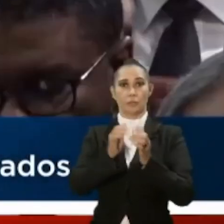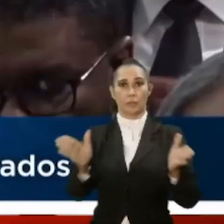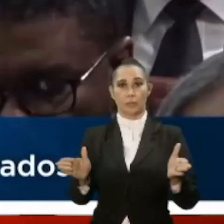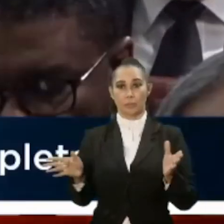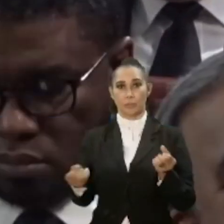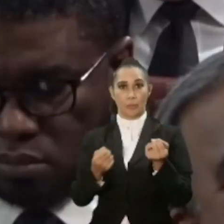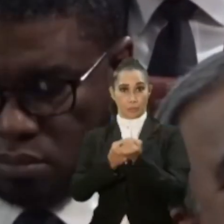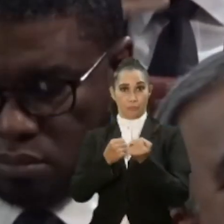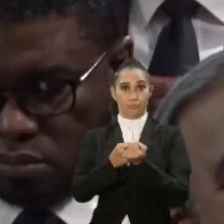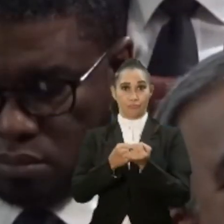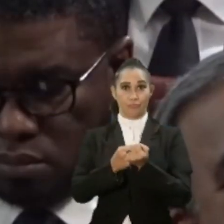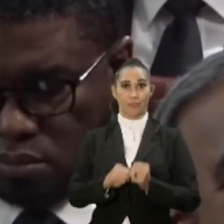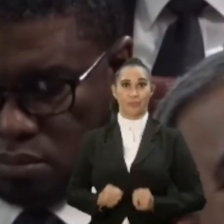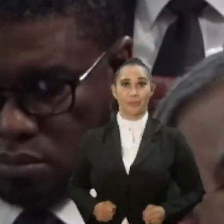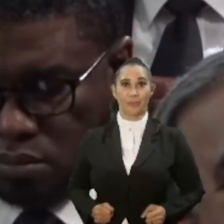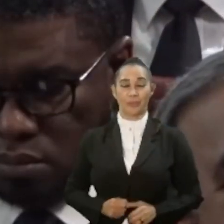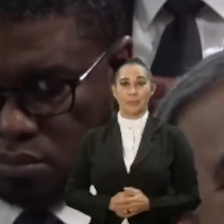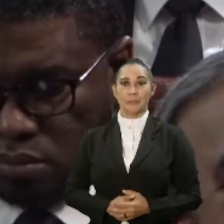liceos públicos.